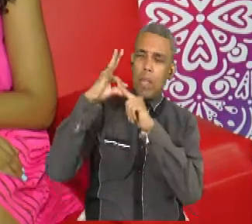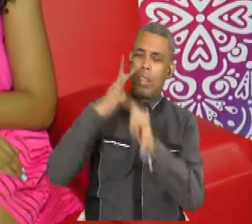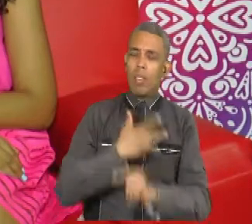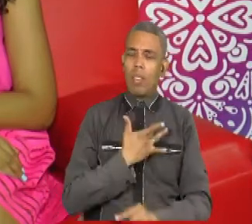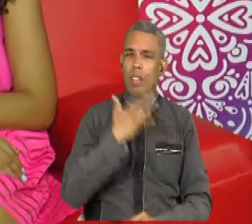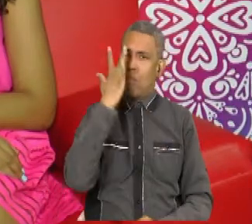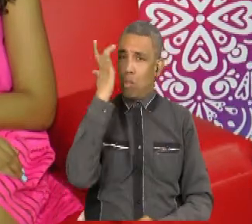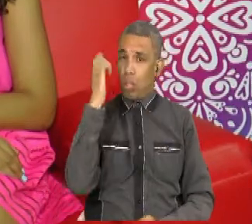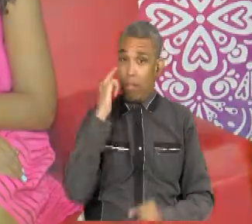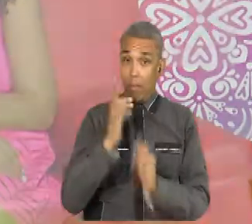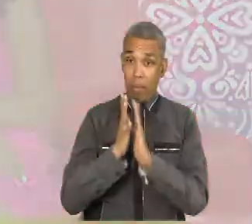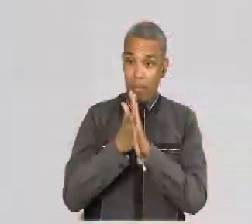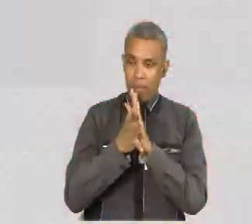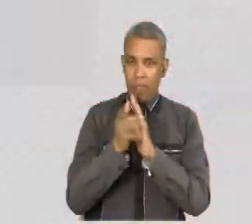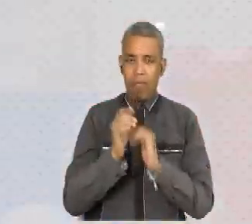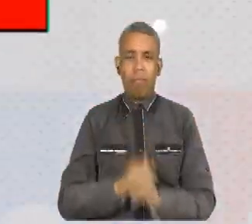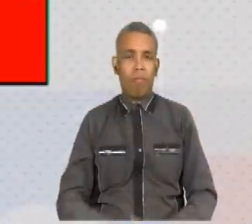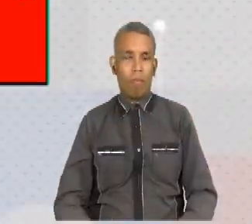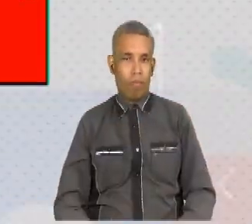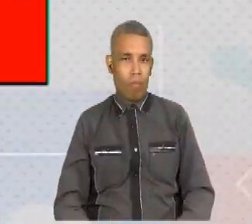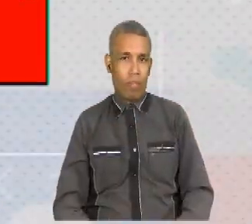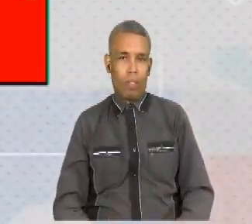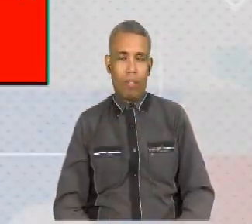pero aquí las tenemos.